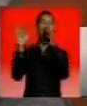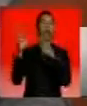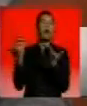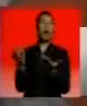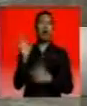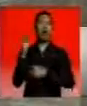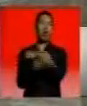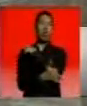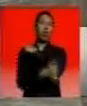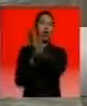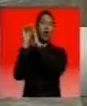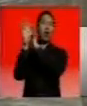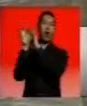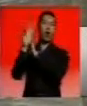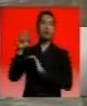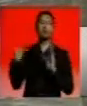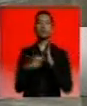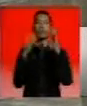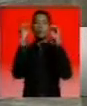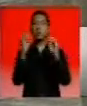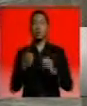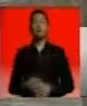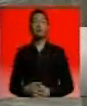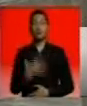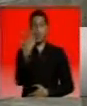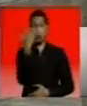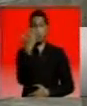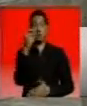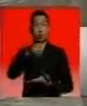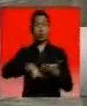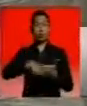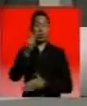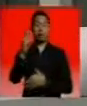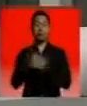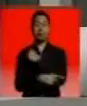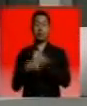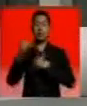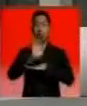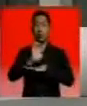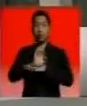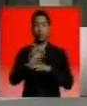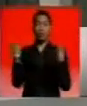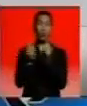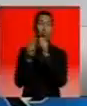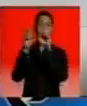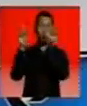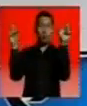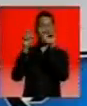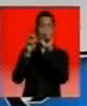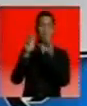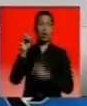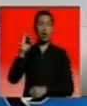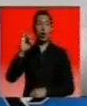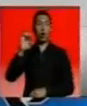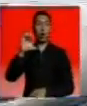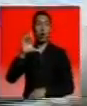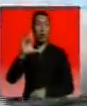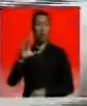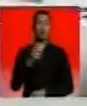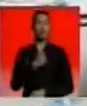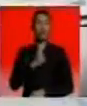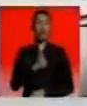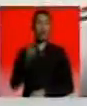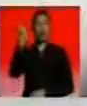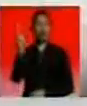hacían depósitos. Existirían 15 contratos suscritos entre Petroecuador y la empresa Oil Service Solution, de propiedad de Javier